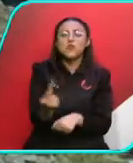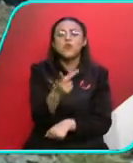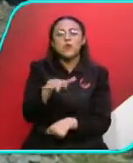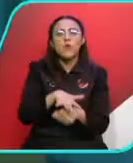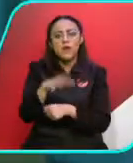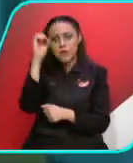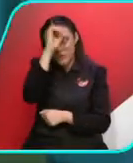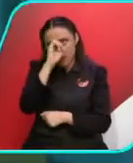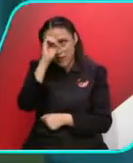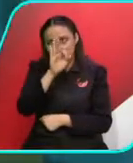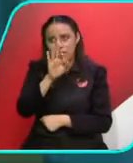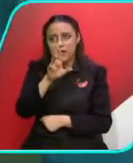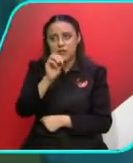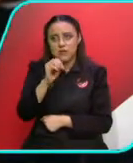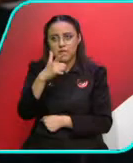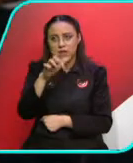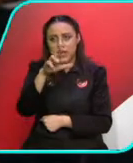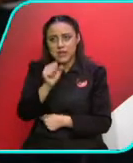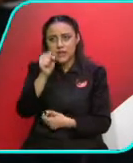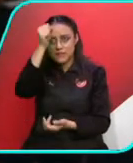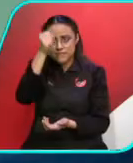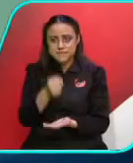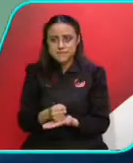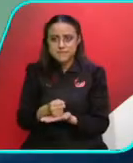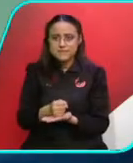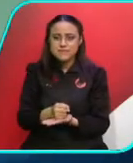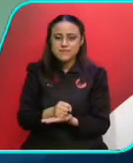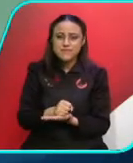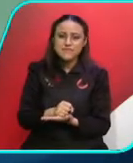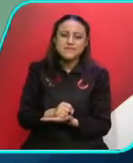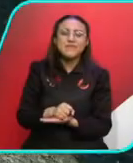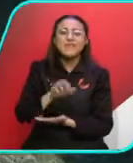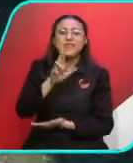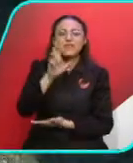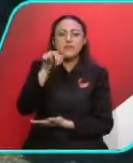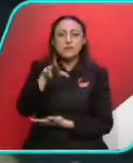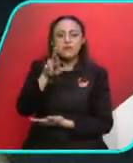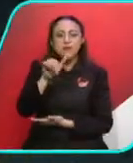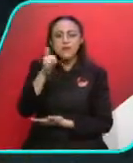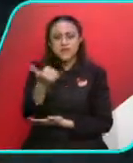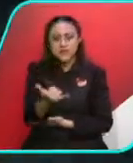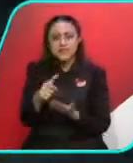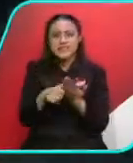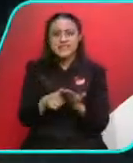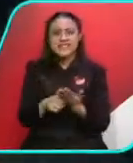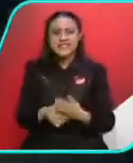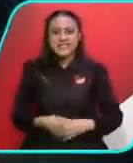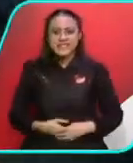Con imágenes de Fernando Guerrero, para quien corresponda, Rubén Monroy.